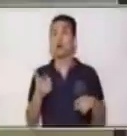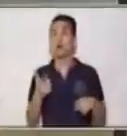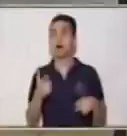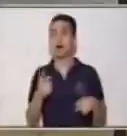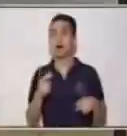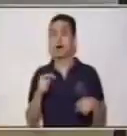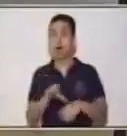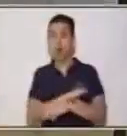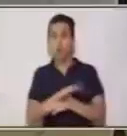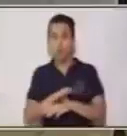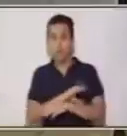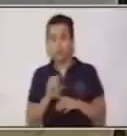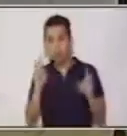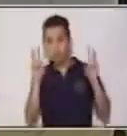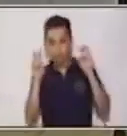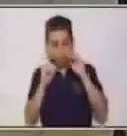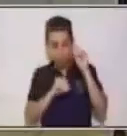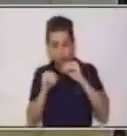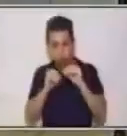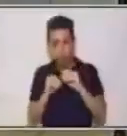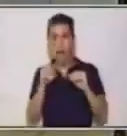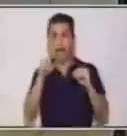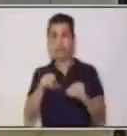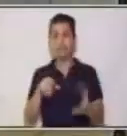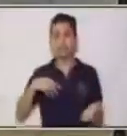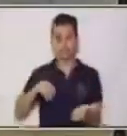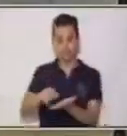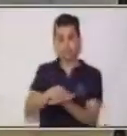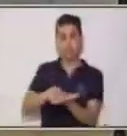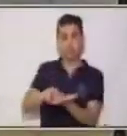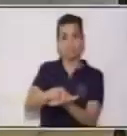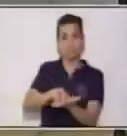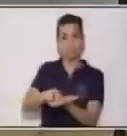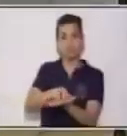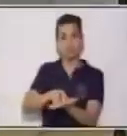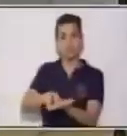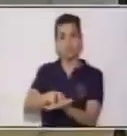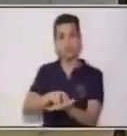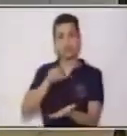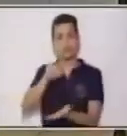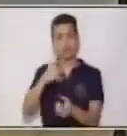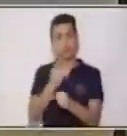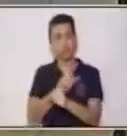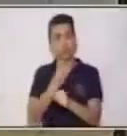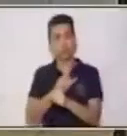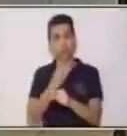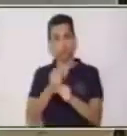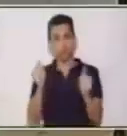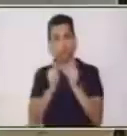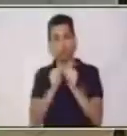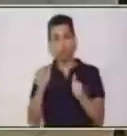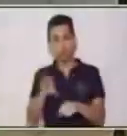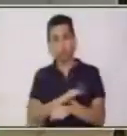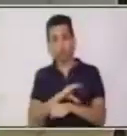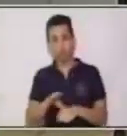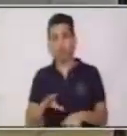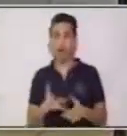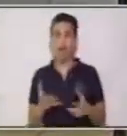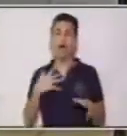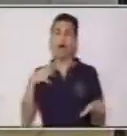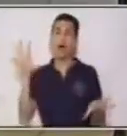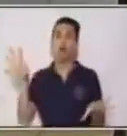que utilizamos como parte de las computadoras, ¿sí? Pues es una adaptación, es